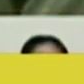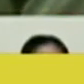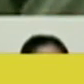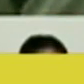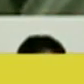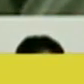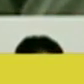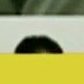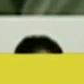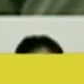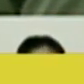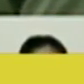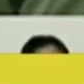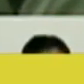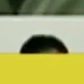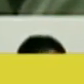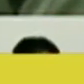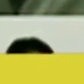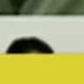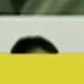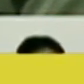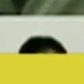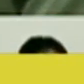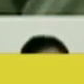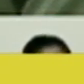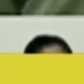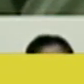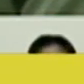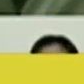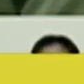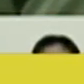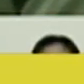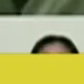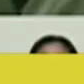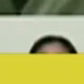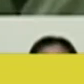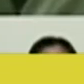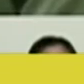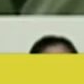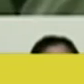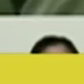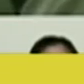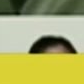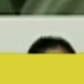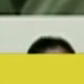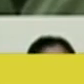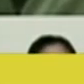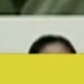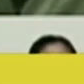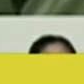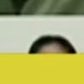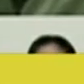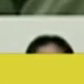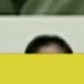de Venezuela, por ejercicio del voto libre y secreto, eligió al ciudadano Nicolás Maduro Moros como presidente